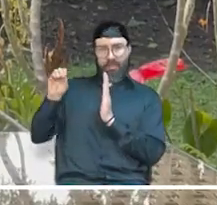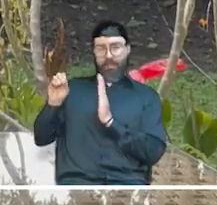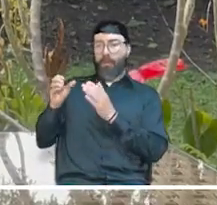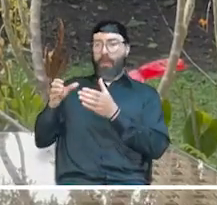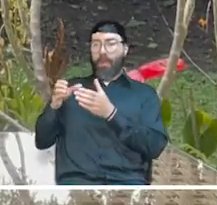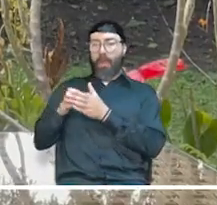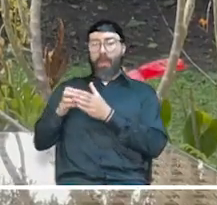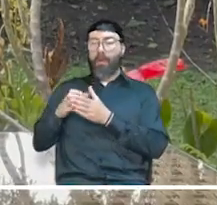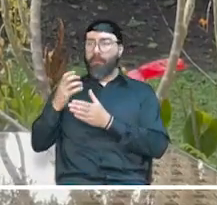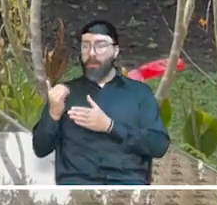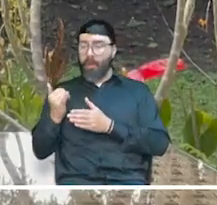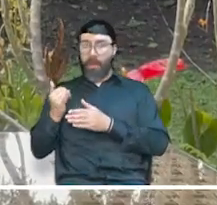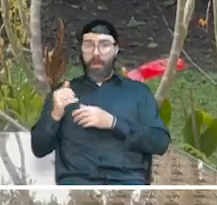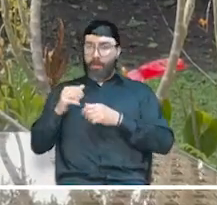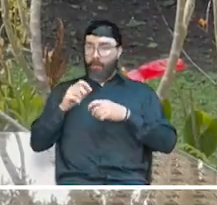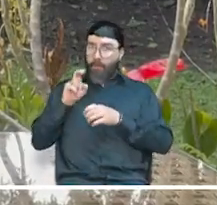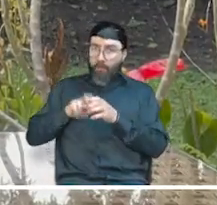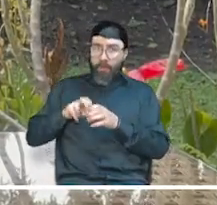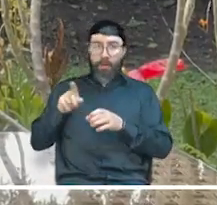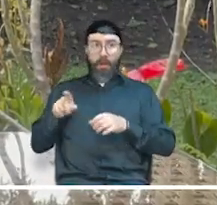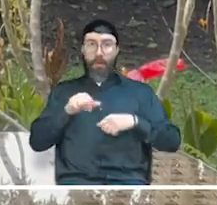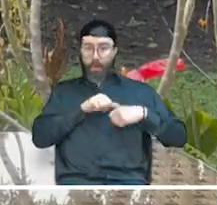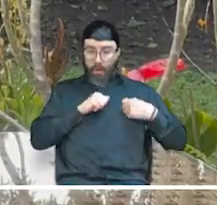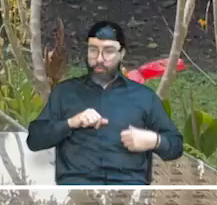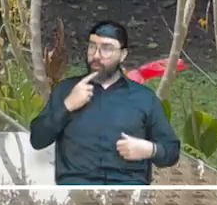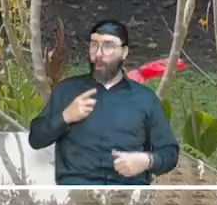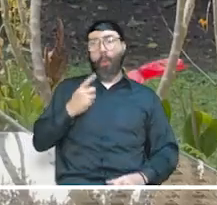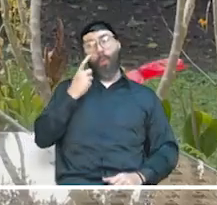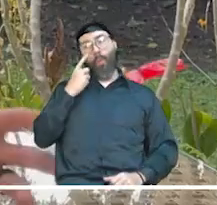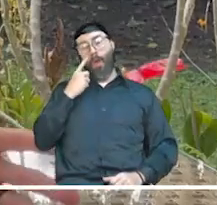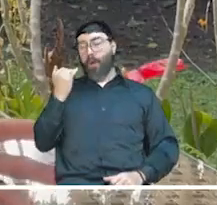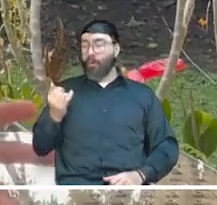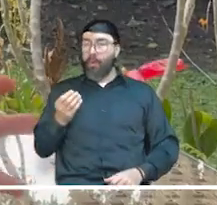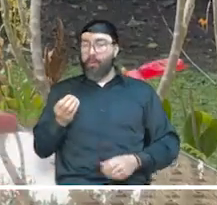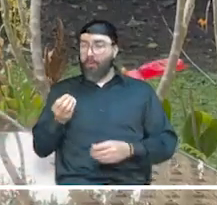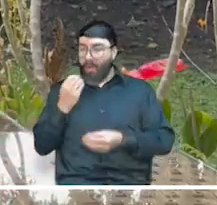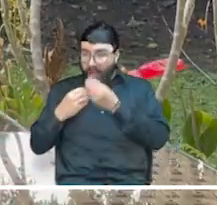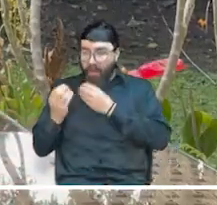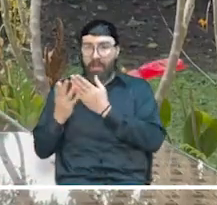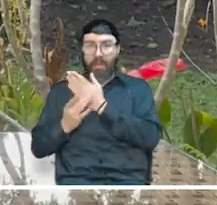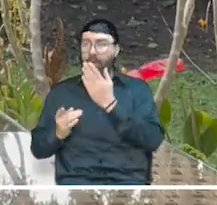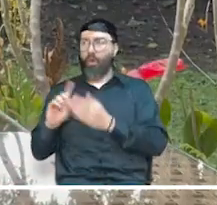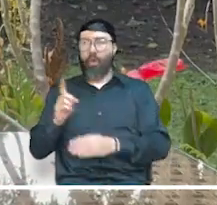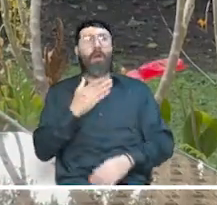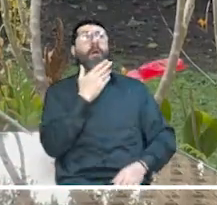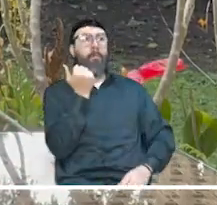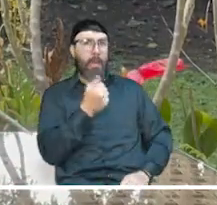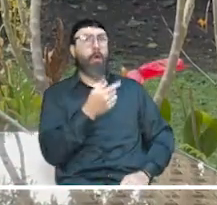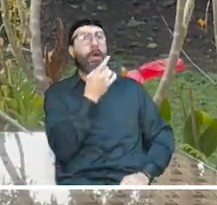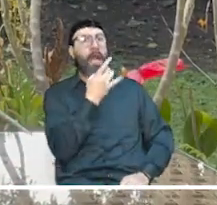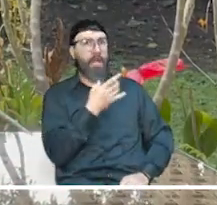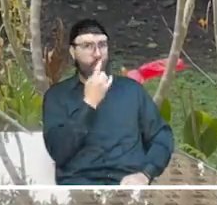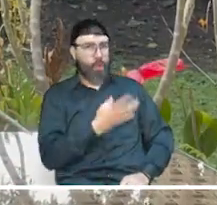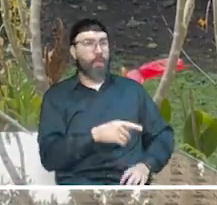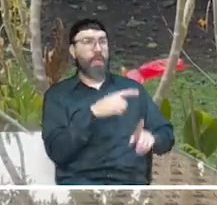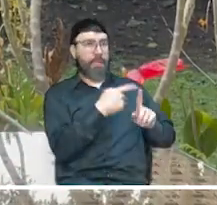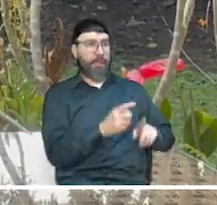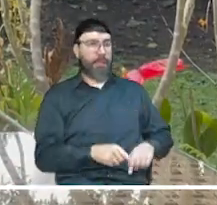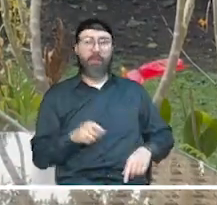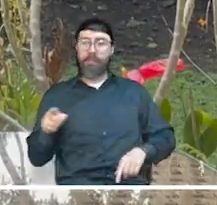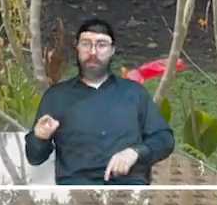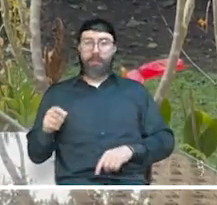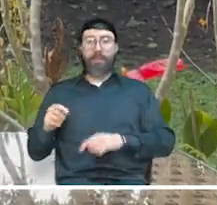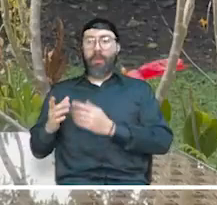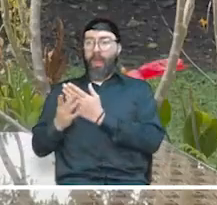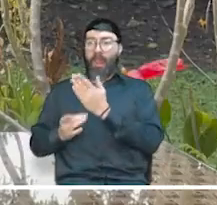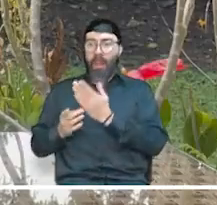del Corazón nos decía: cuidado con el consumo de grasas, consuma más alimentos con carbohidratos porque las grasas pueden ser peligrosas para el